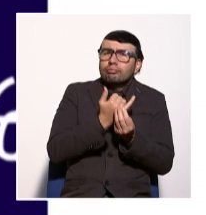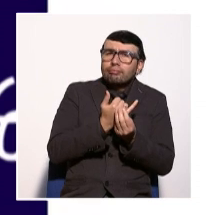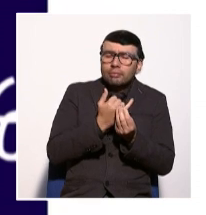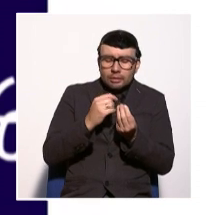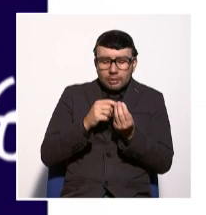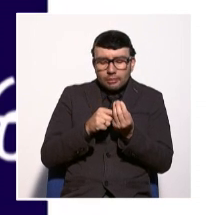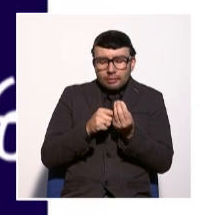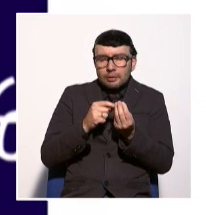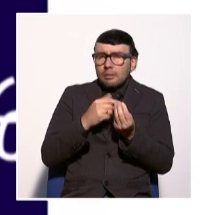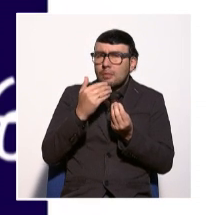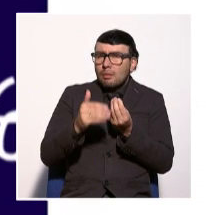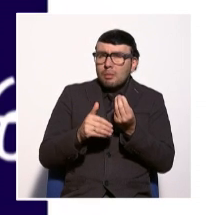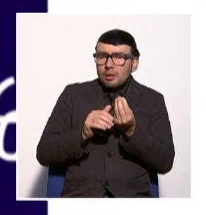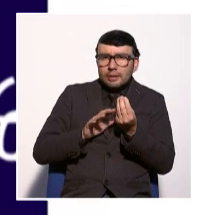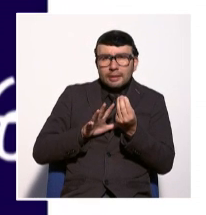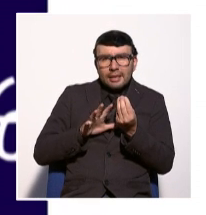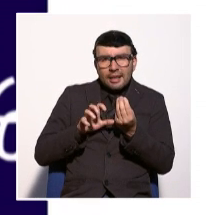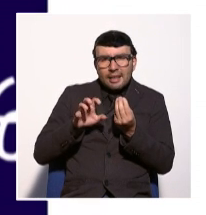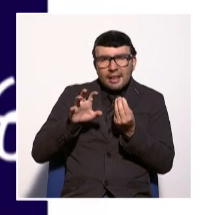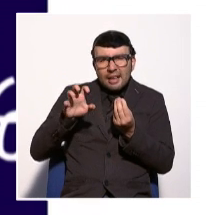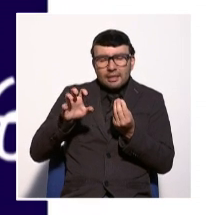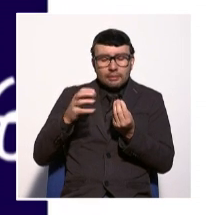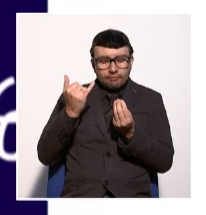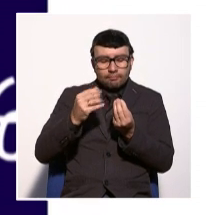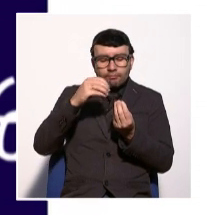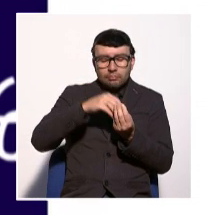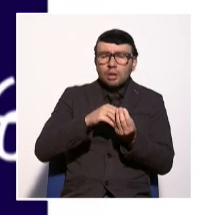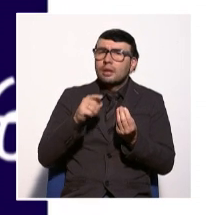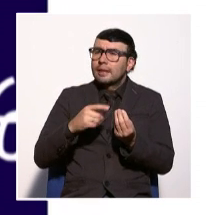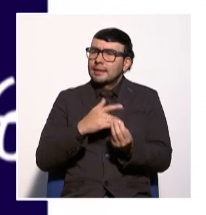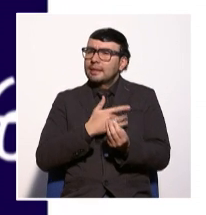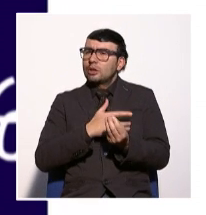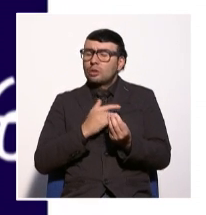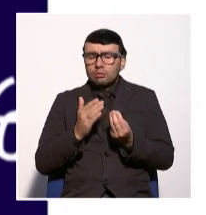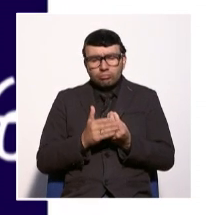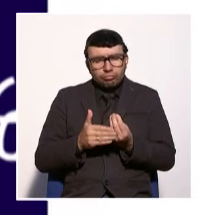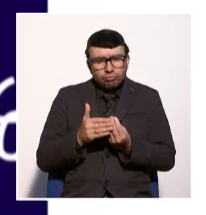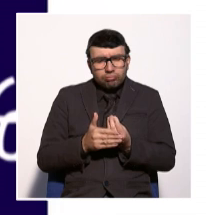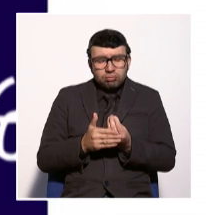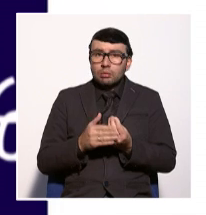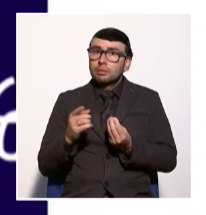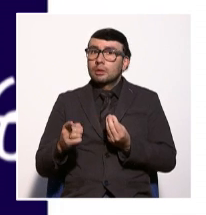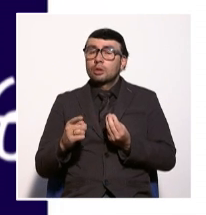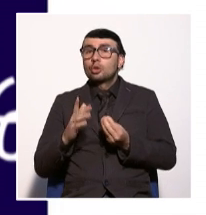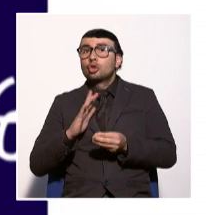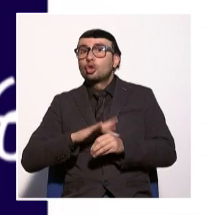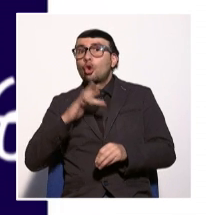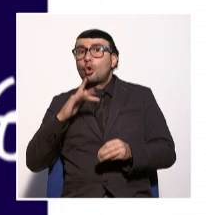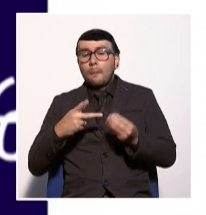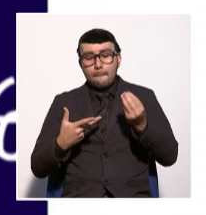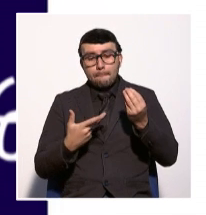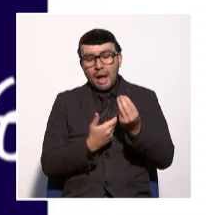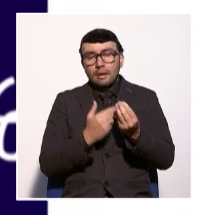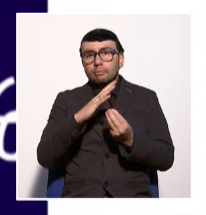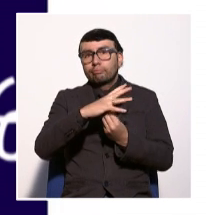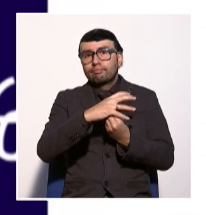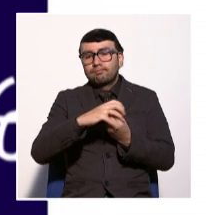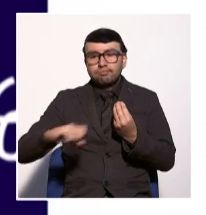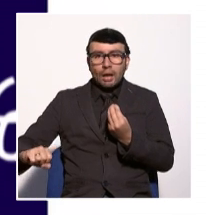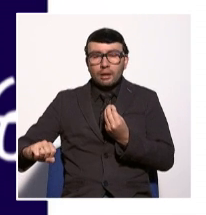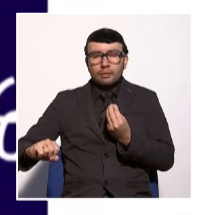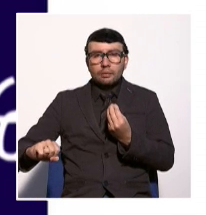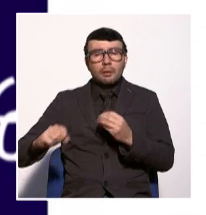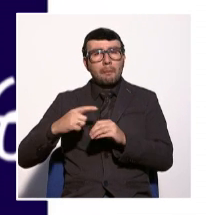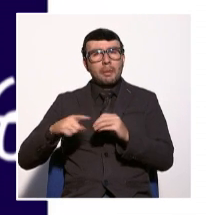maligna un tumor se sintió algo allí le tuvieron que quitar el testículo cuando le quitaron el